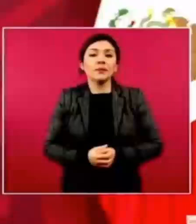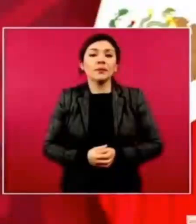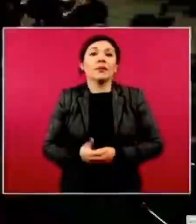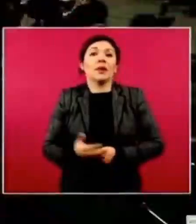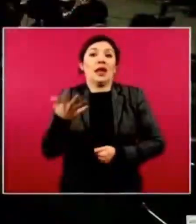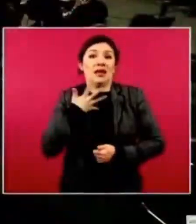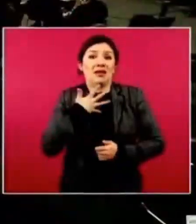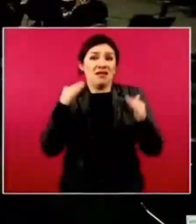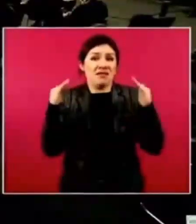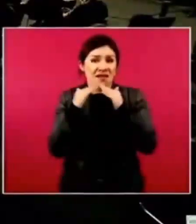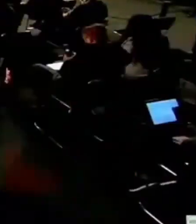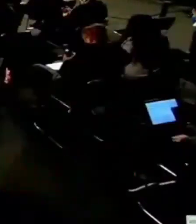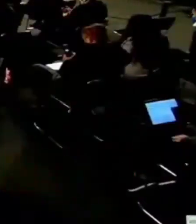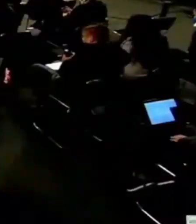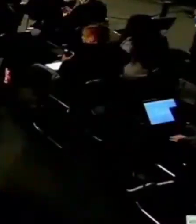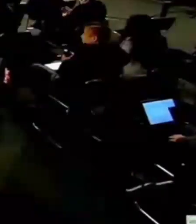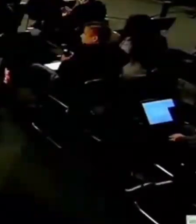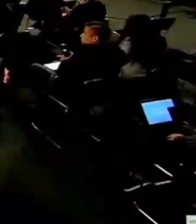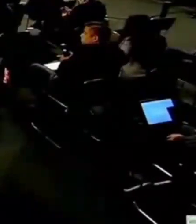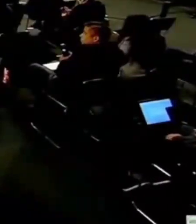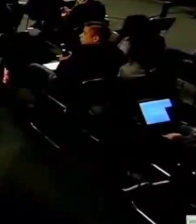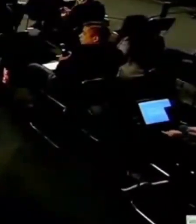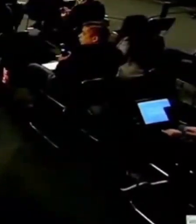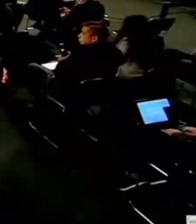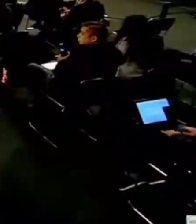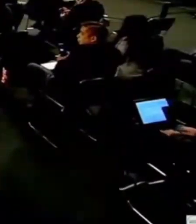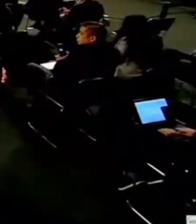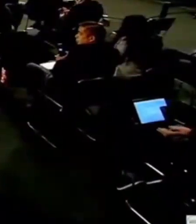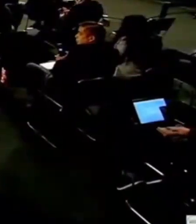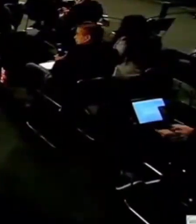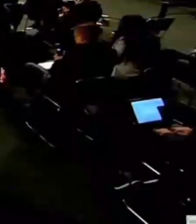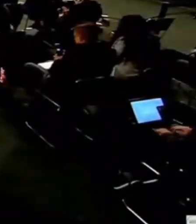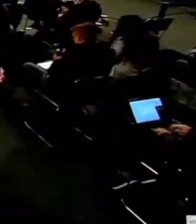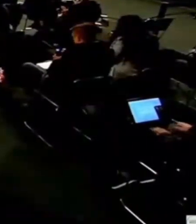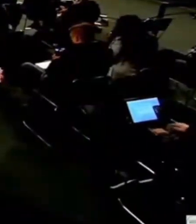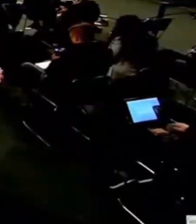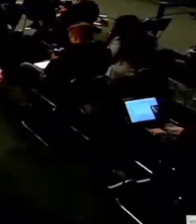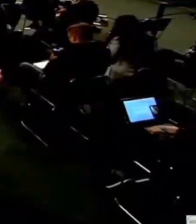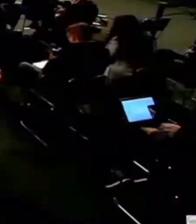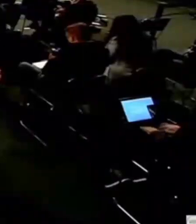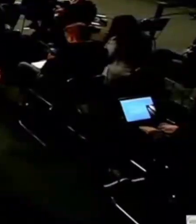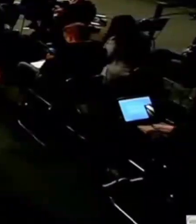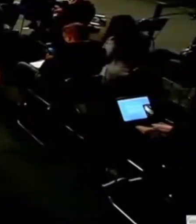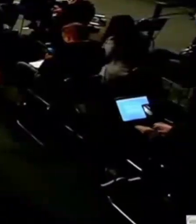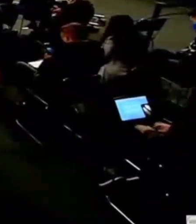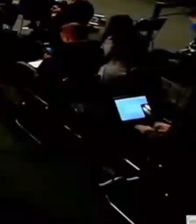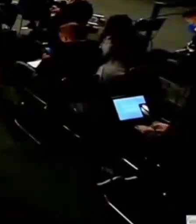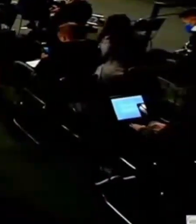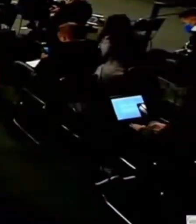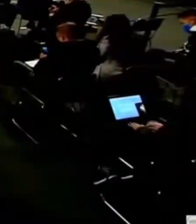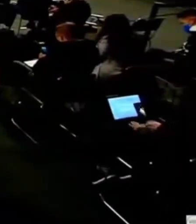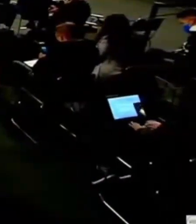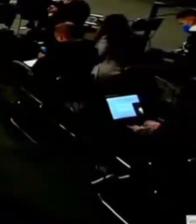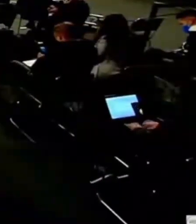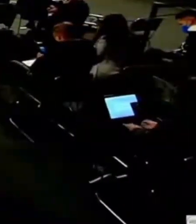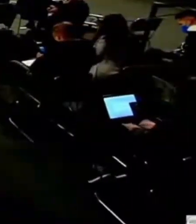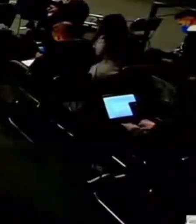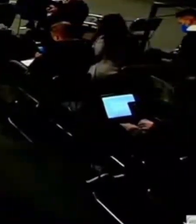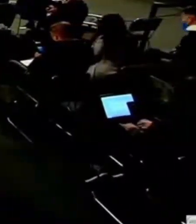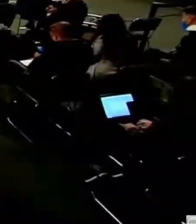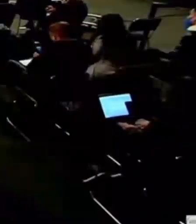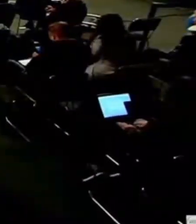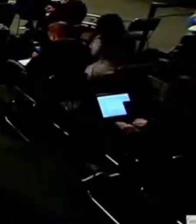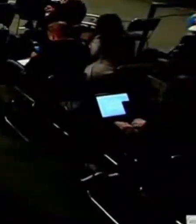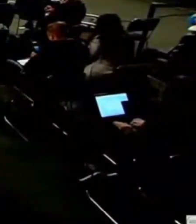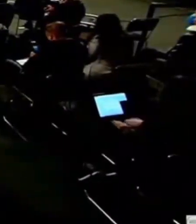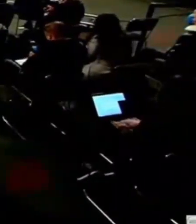una residencia también lujosísima en Valle de Bravo y tiene departamentos en